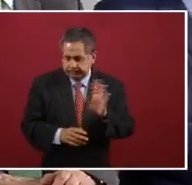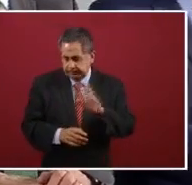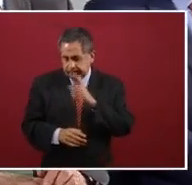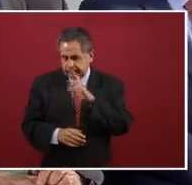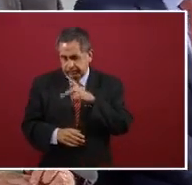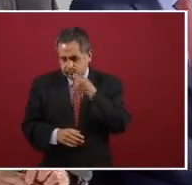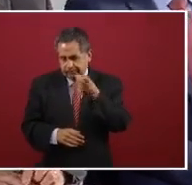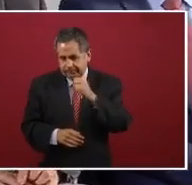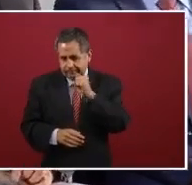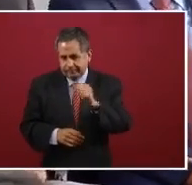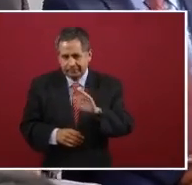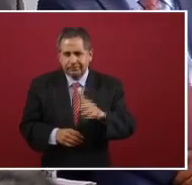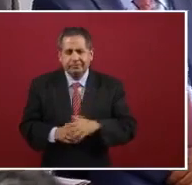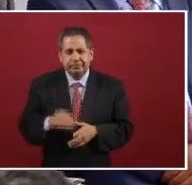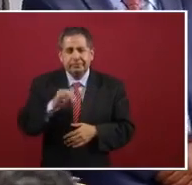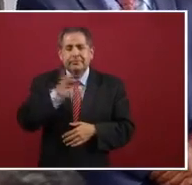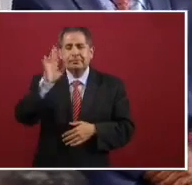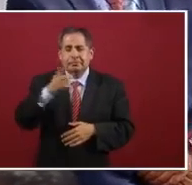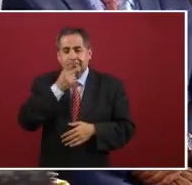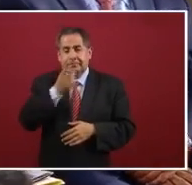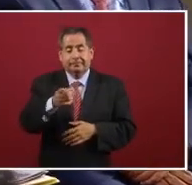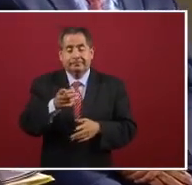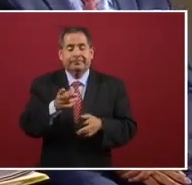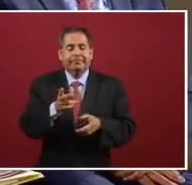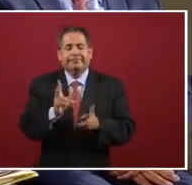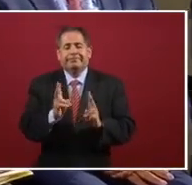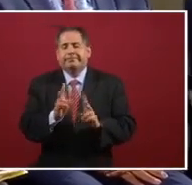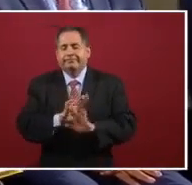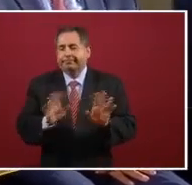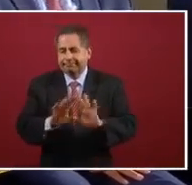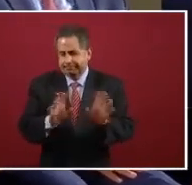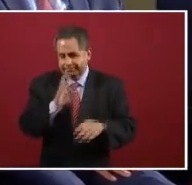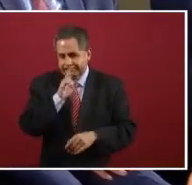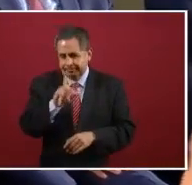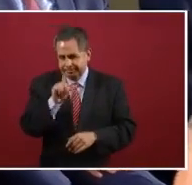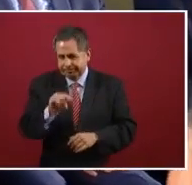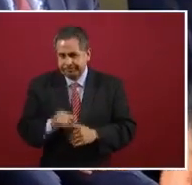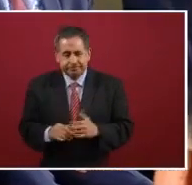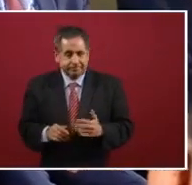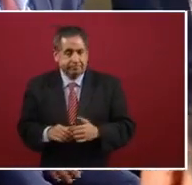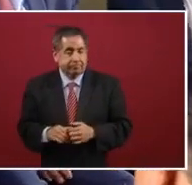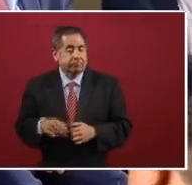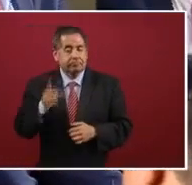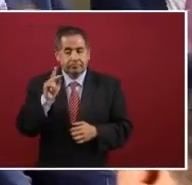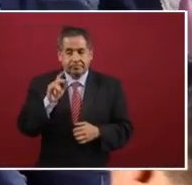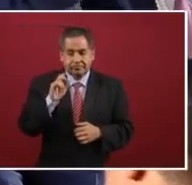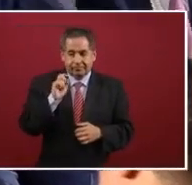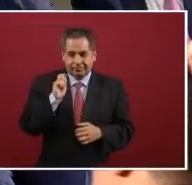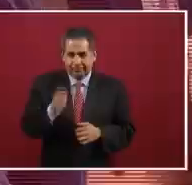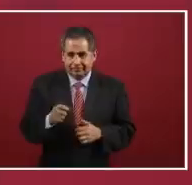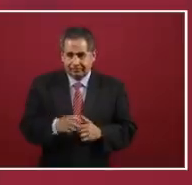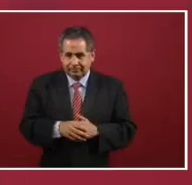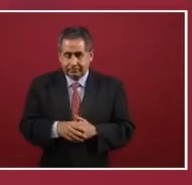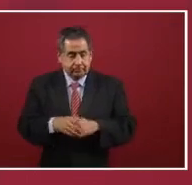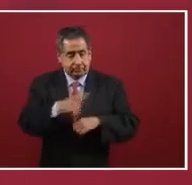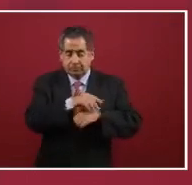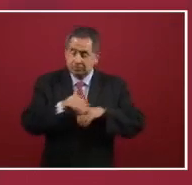no lo voy a decir, y voy a decirlo coloquialmente, pero sí tuvo una